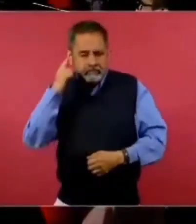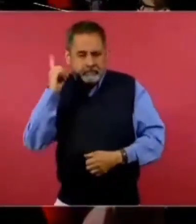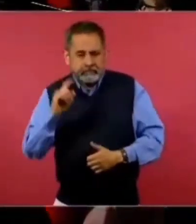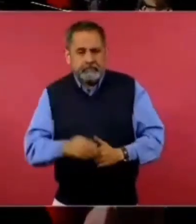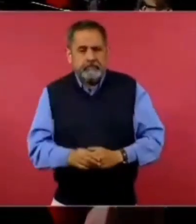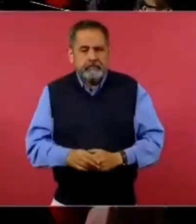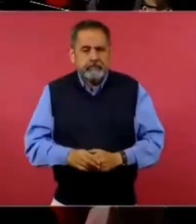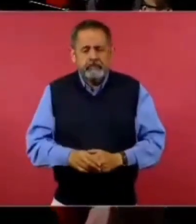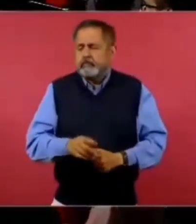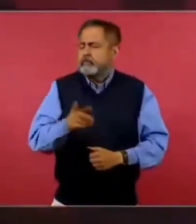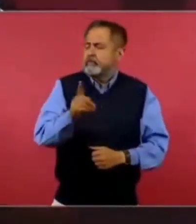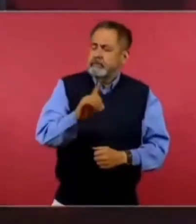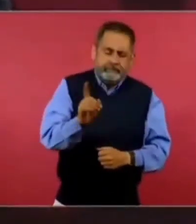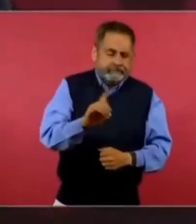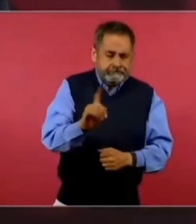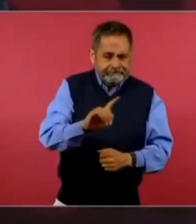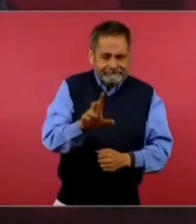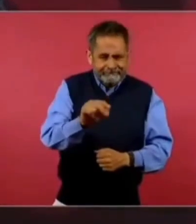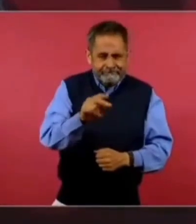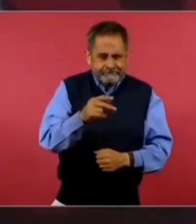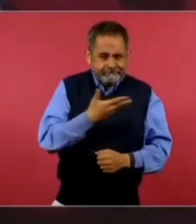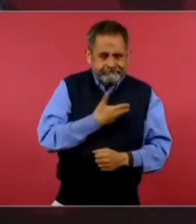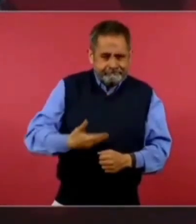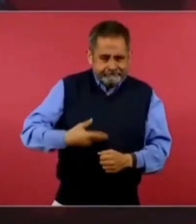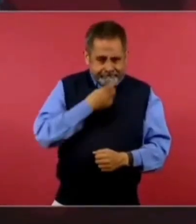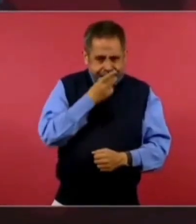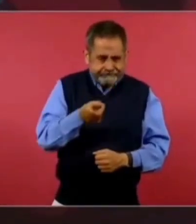No, pero no, eso